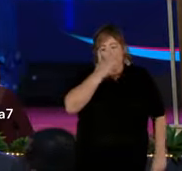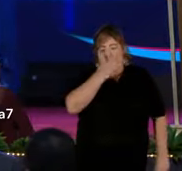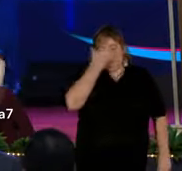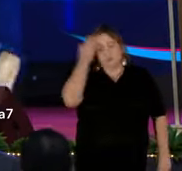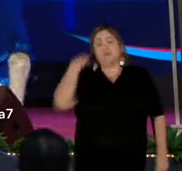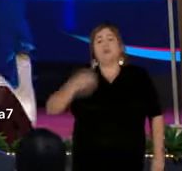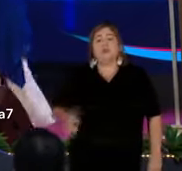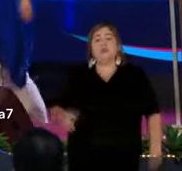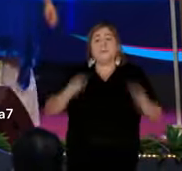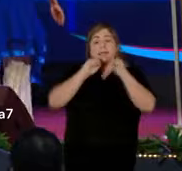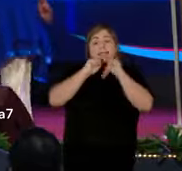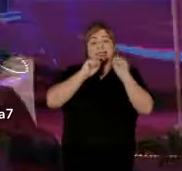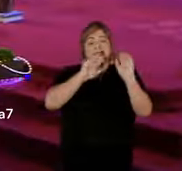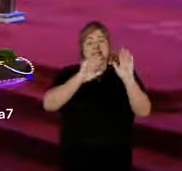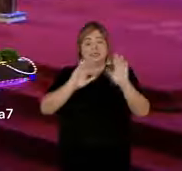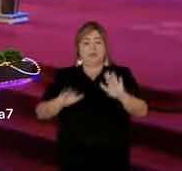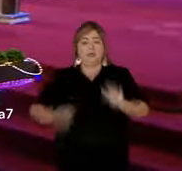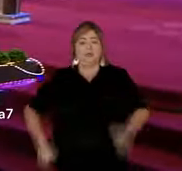Sean bendecidos.